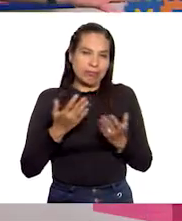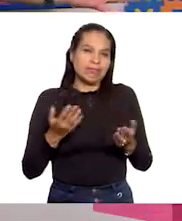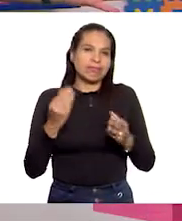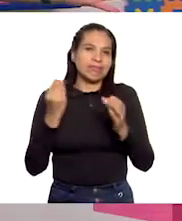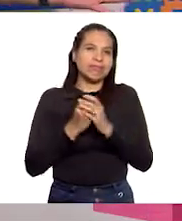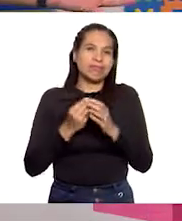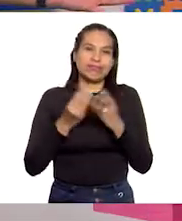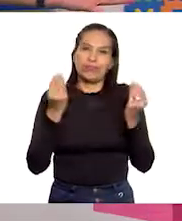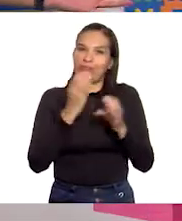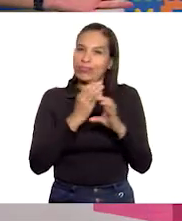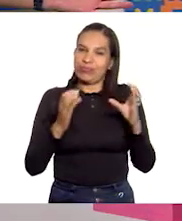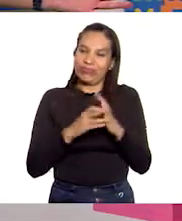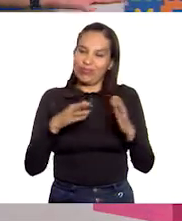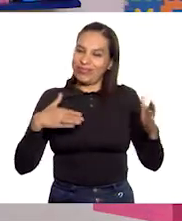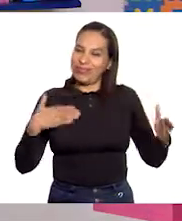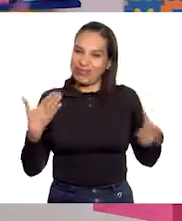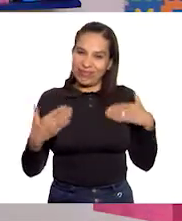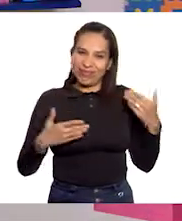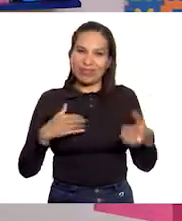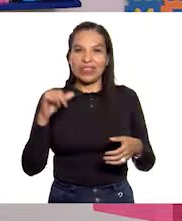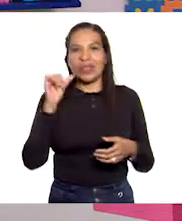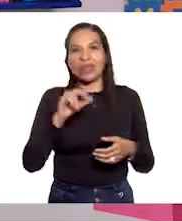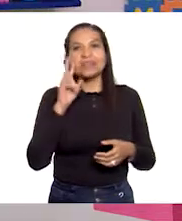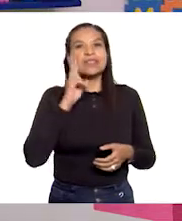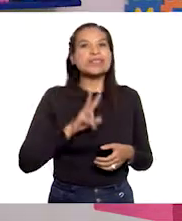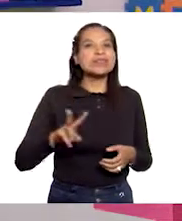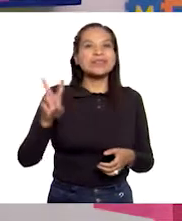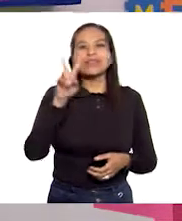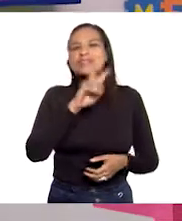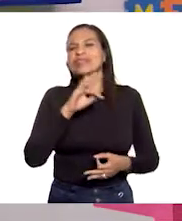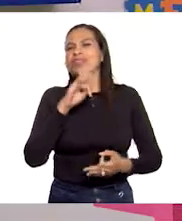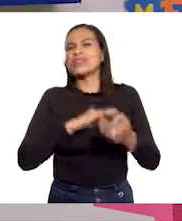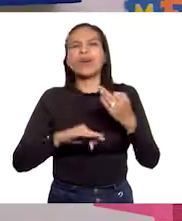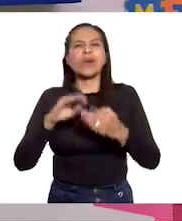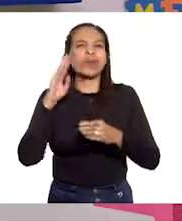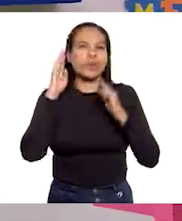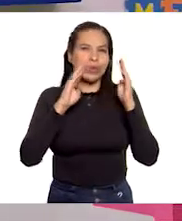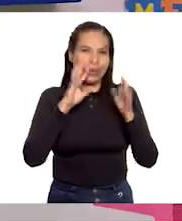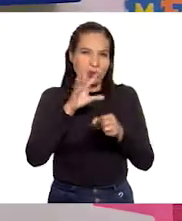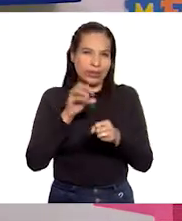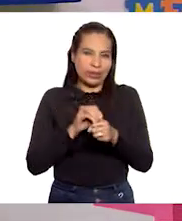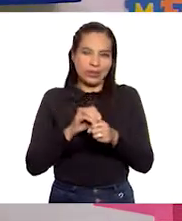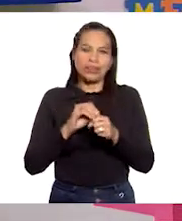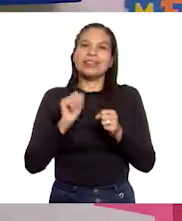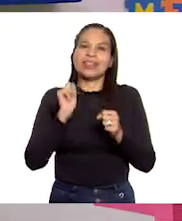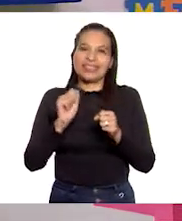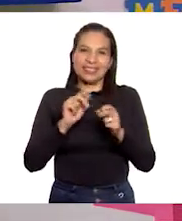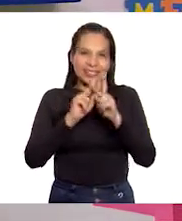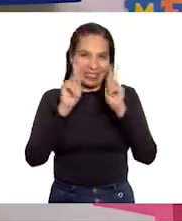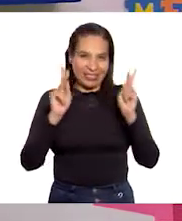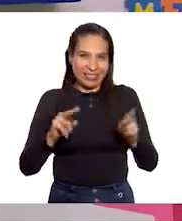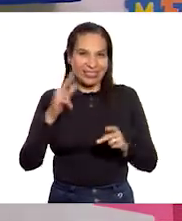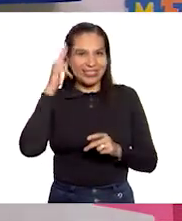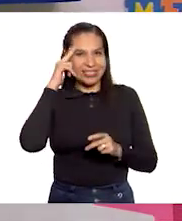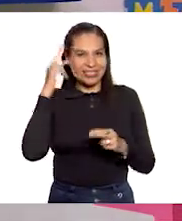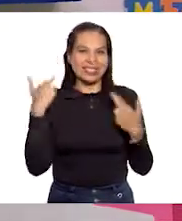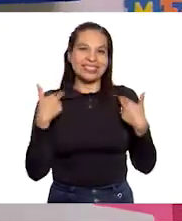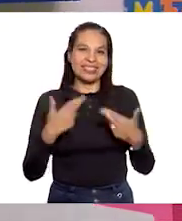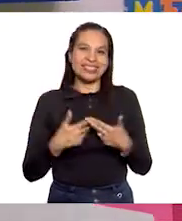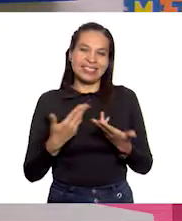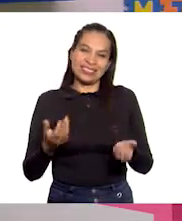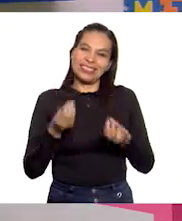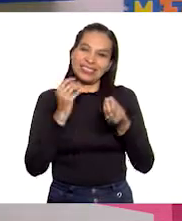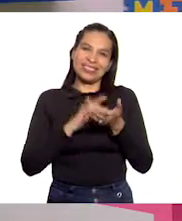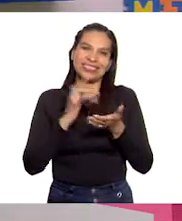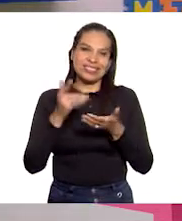clases hacemos muchísimas cosas divertidas y hoy recorrimos todo un museo entero, el Palacio de Bellas Artes. Maestra Hortensia,